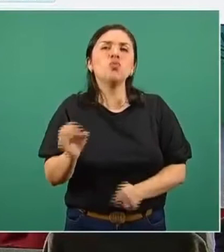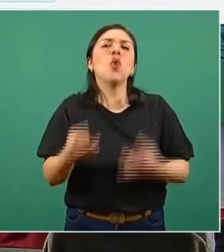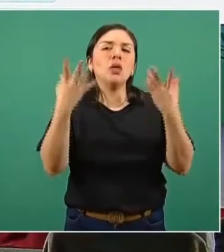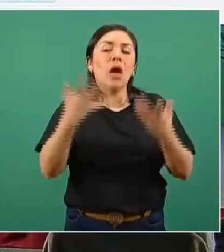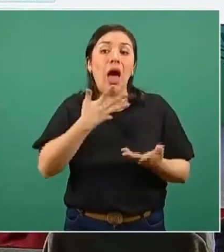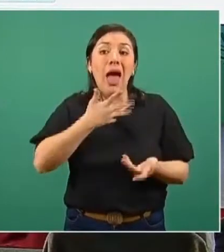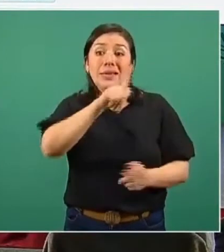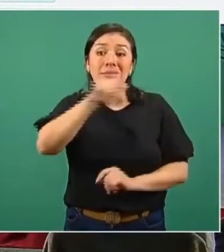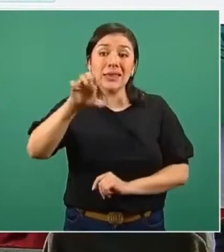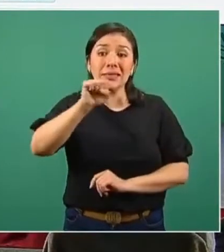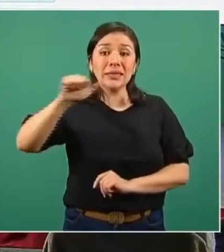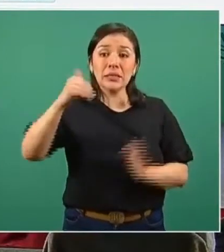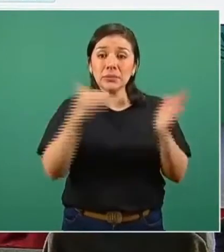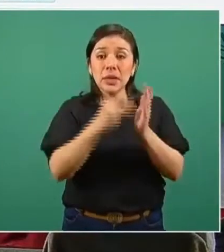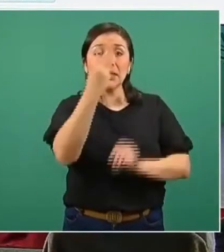las